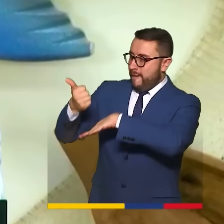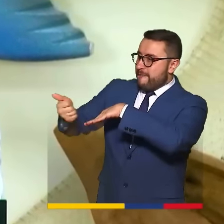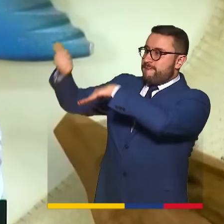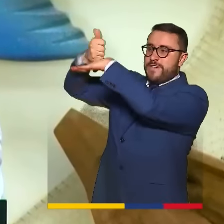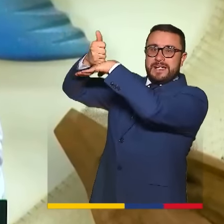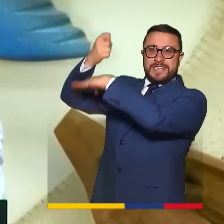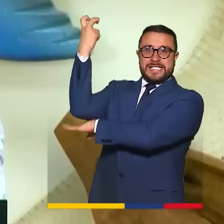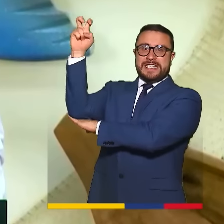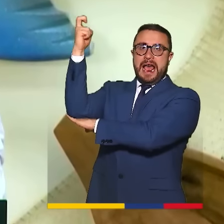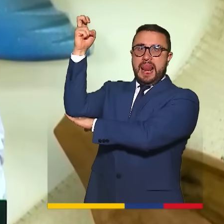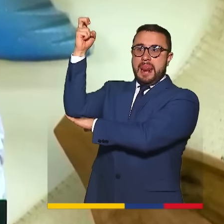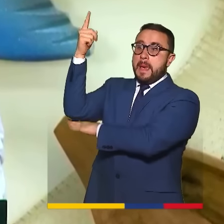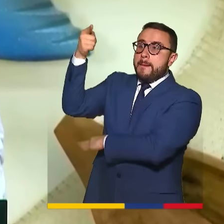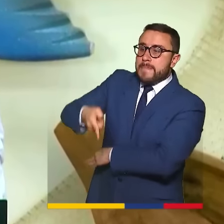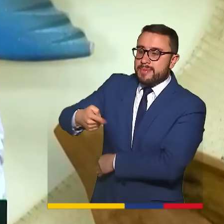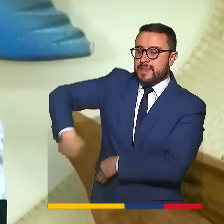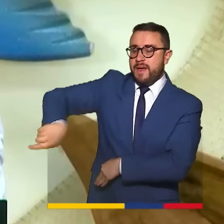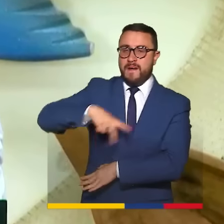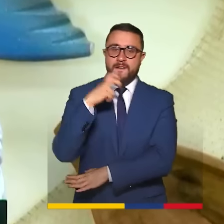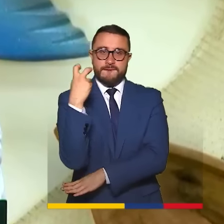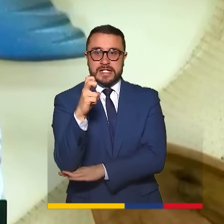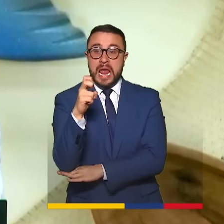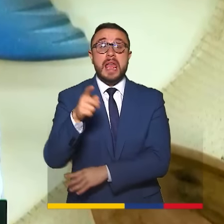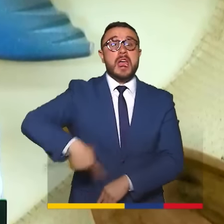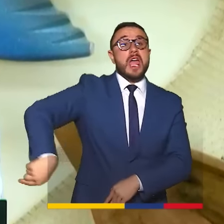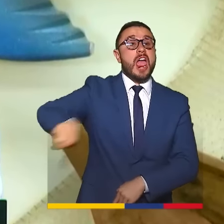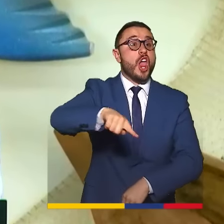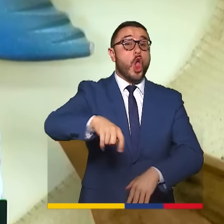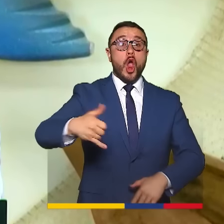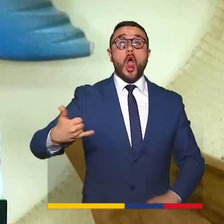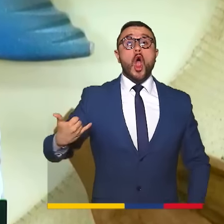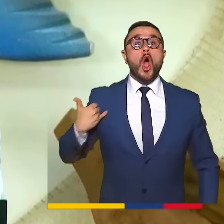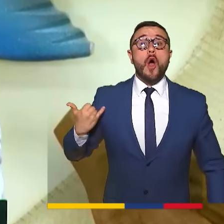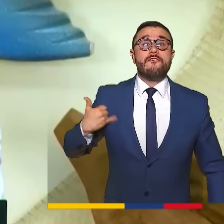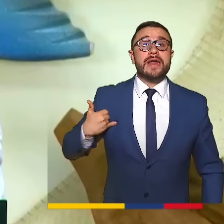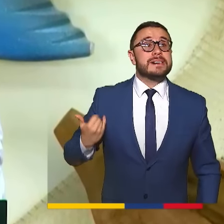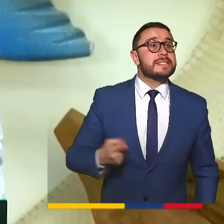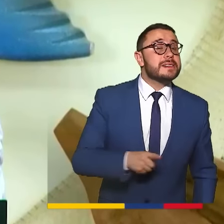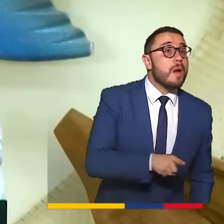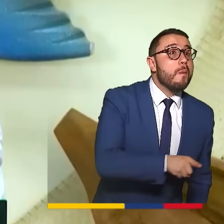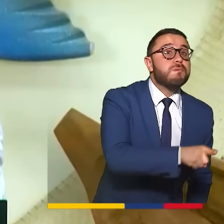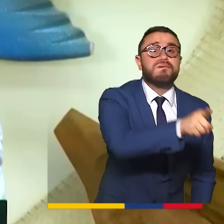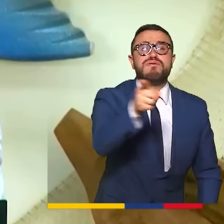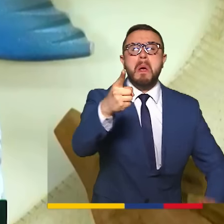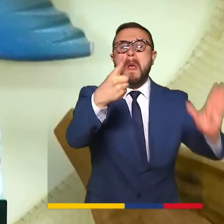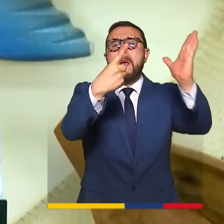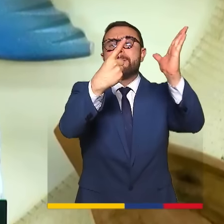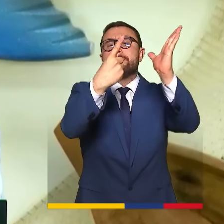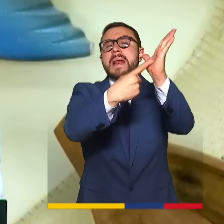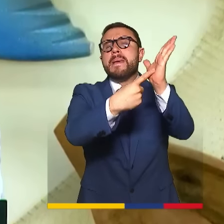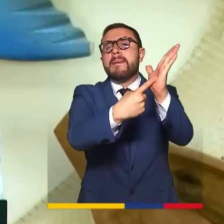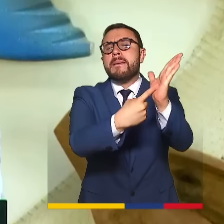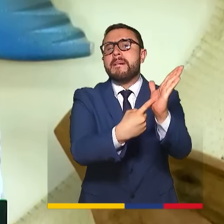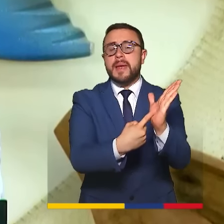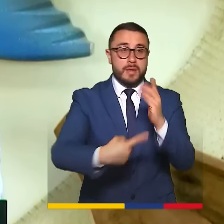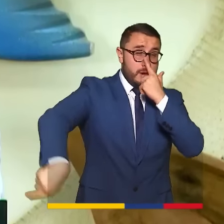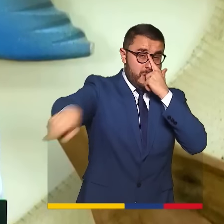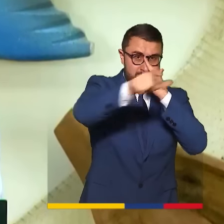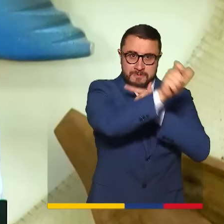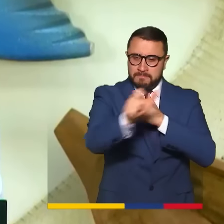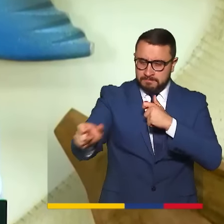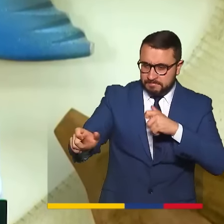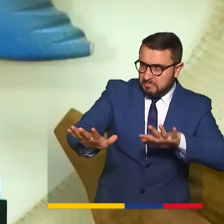fiscales de al recoger en las cárceles a los miles de jóvenes que se